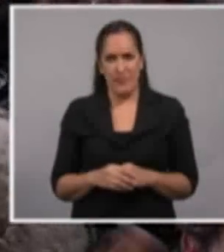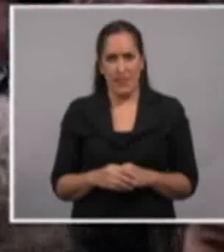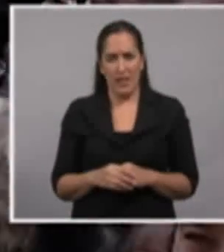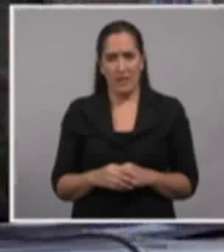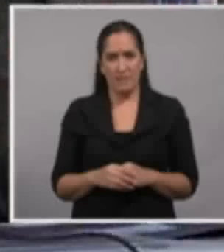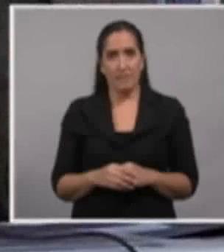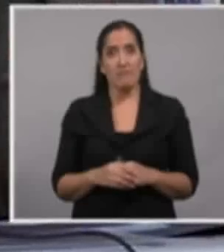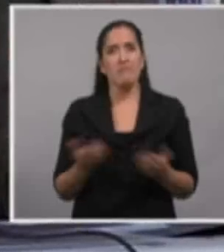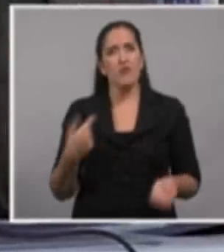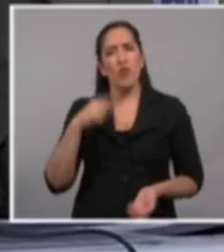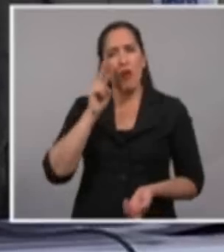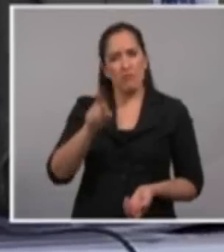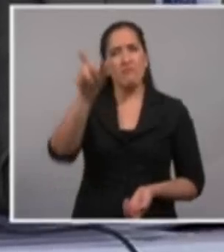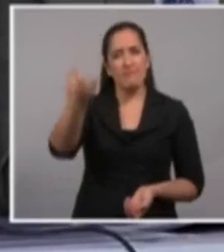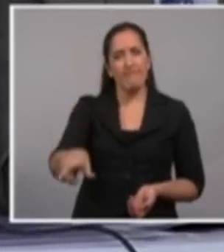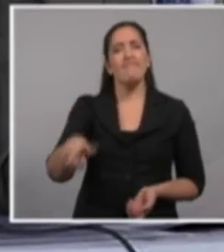Y lo comprendo